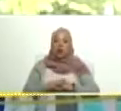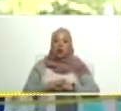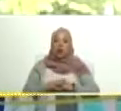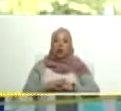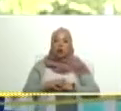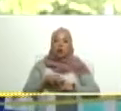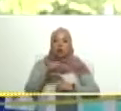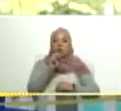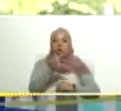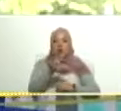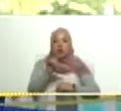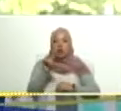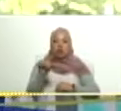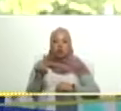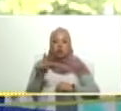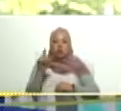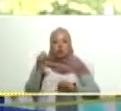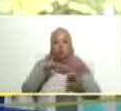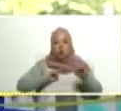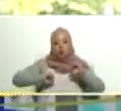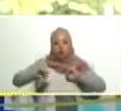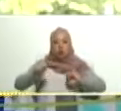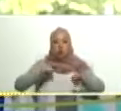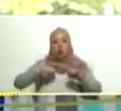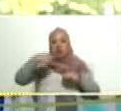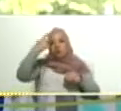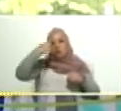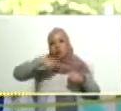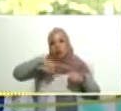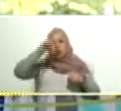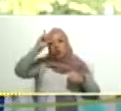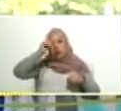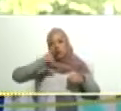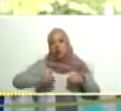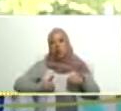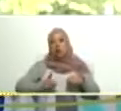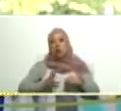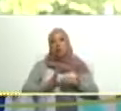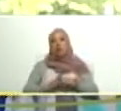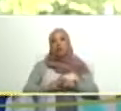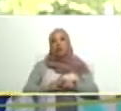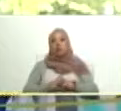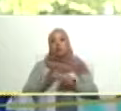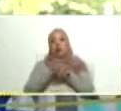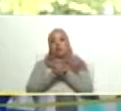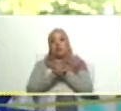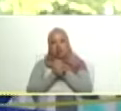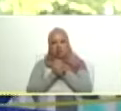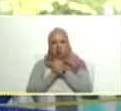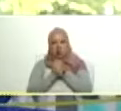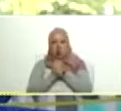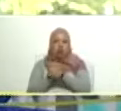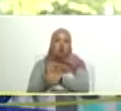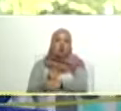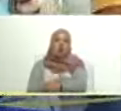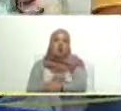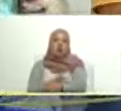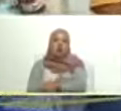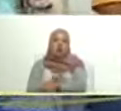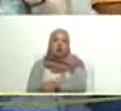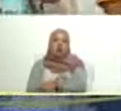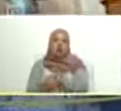Número 31, el movimiento de personas con alguna discapacidad, nuestros hermanos y hermanas.